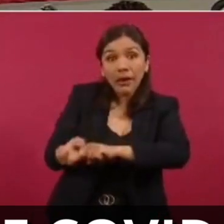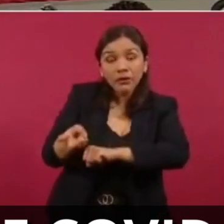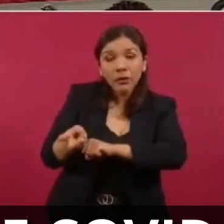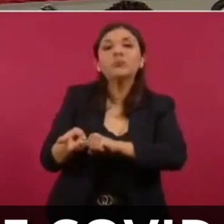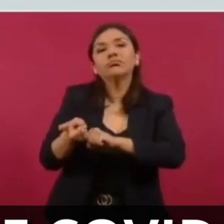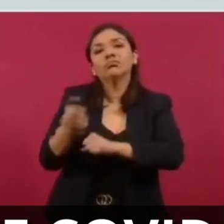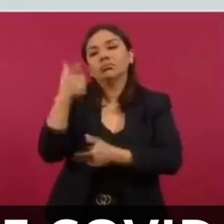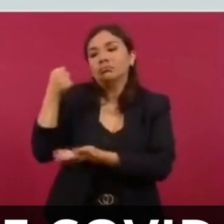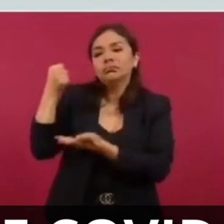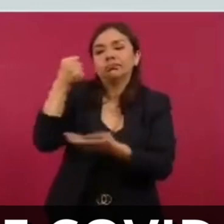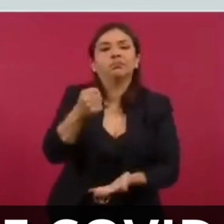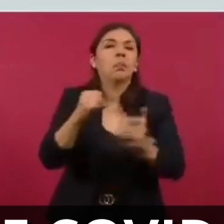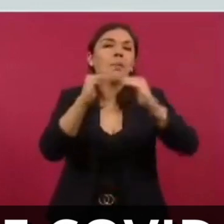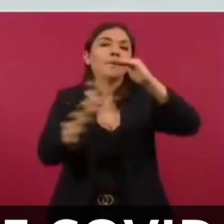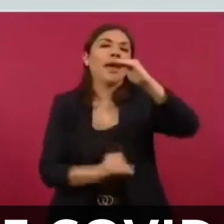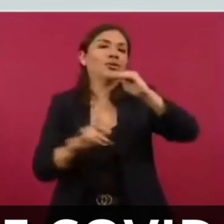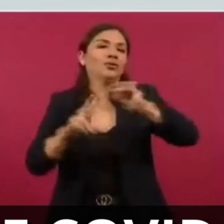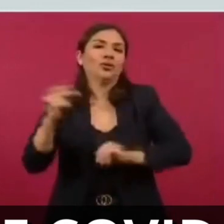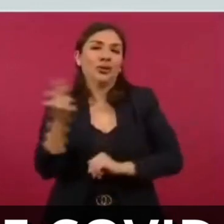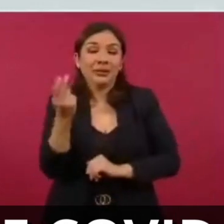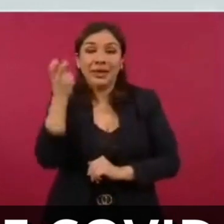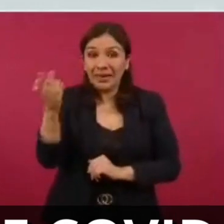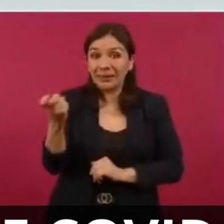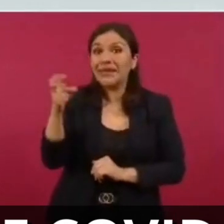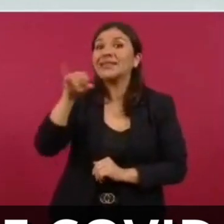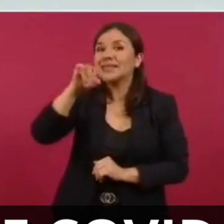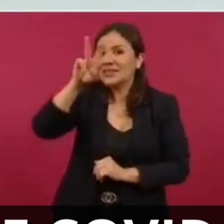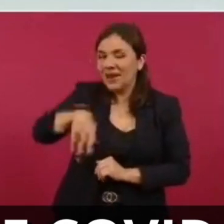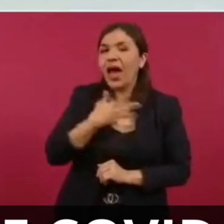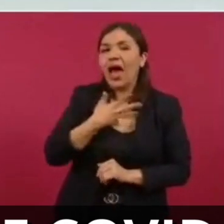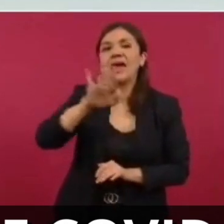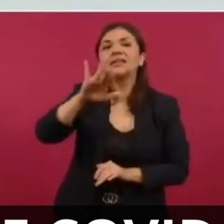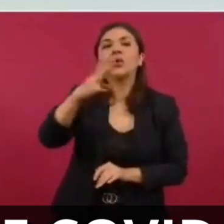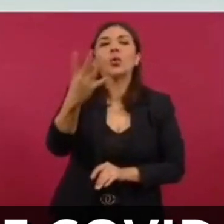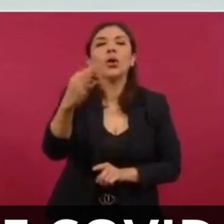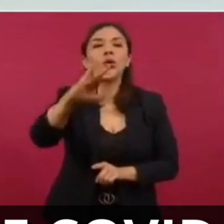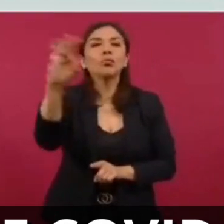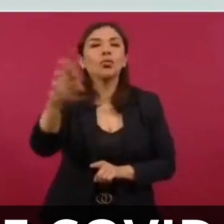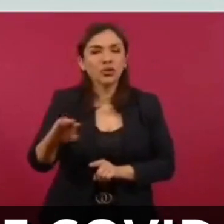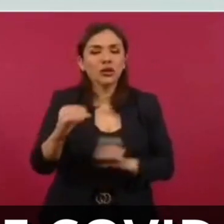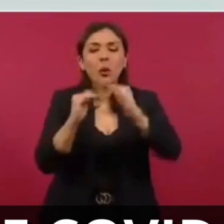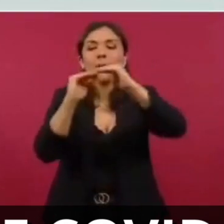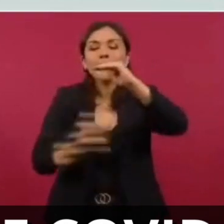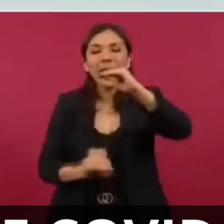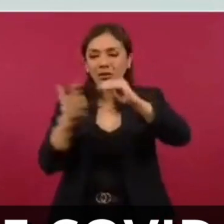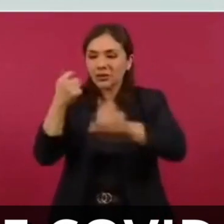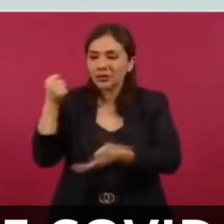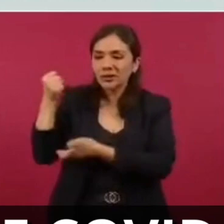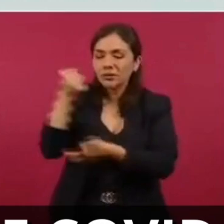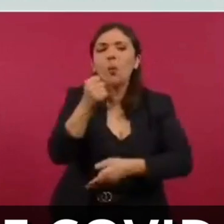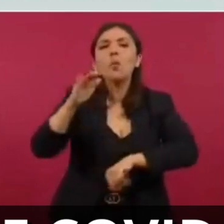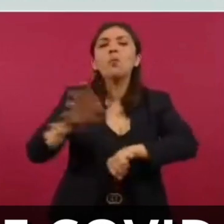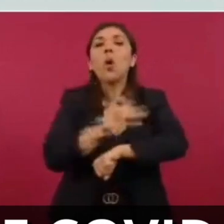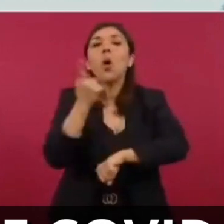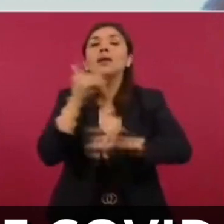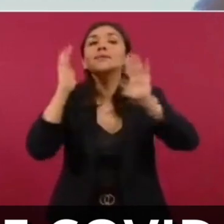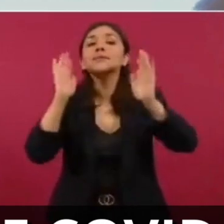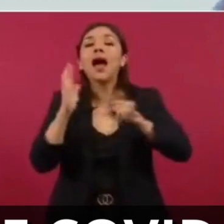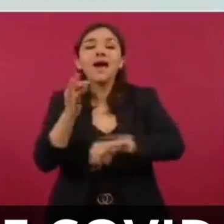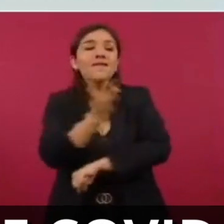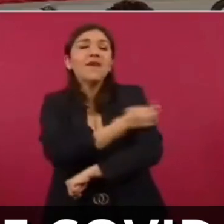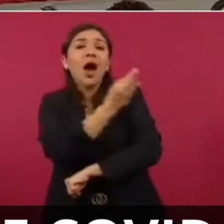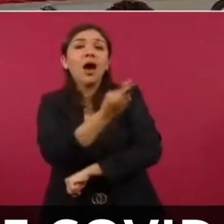redujo, y ese es el 54% aludido, se redujo porque la vacunación COVID